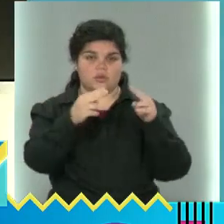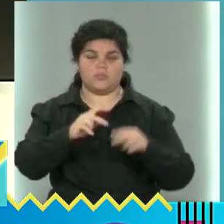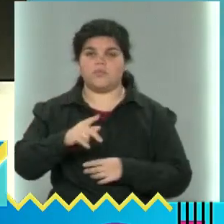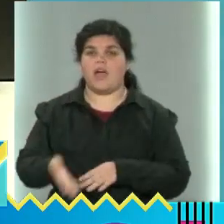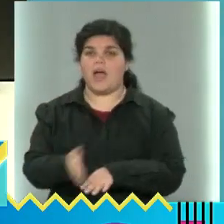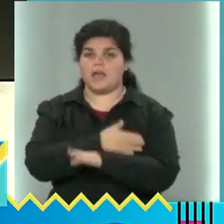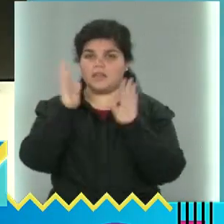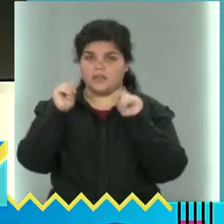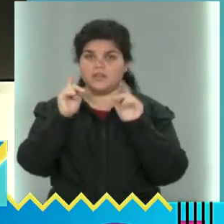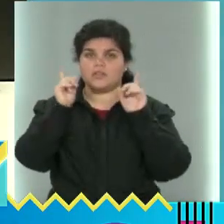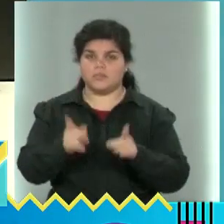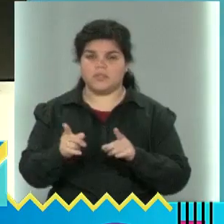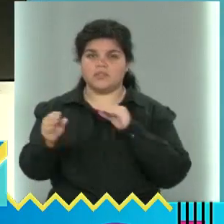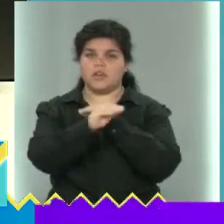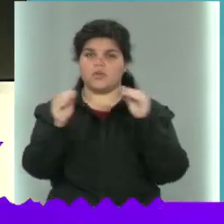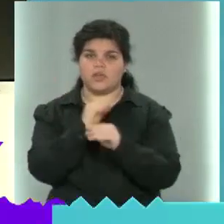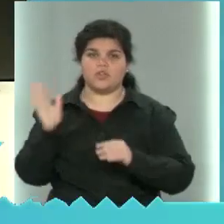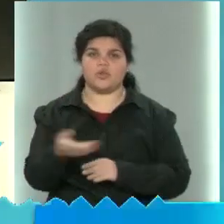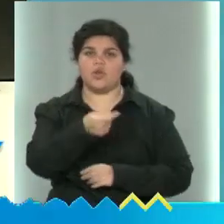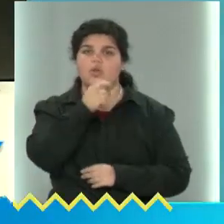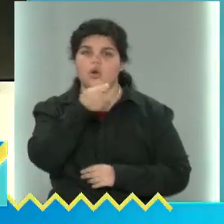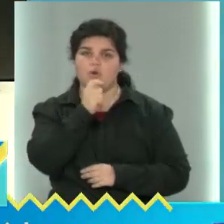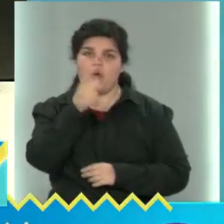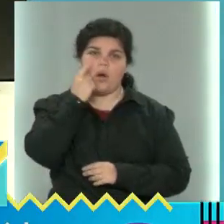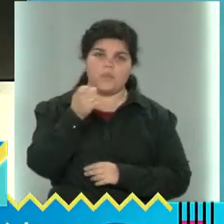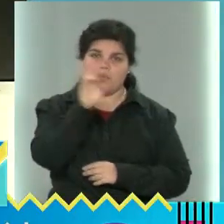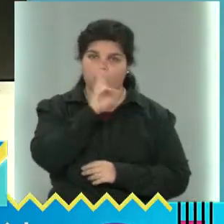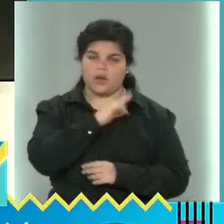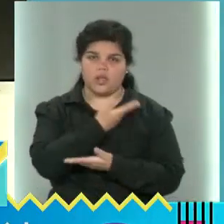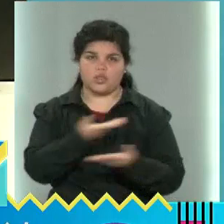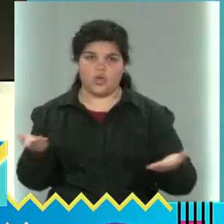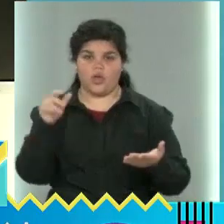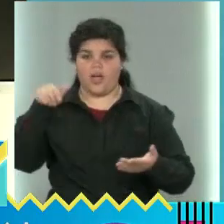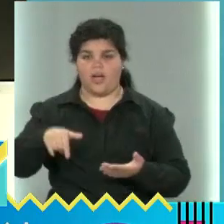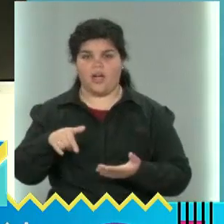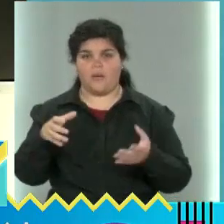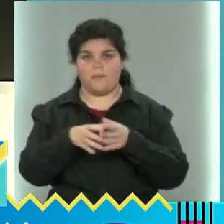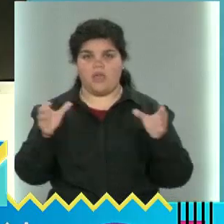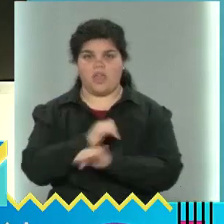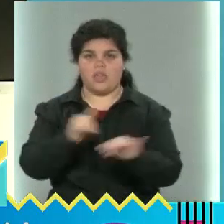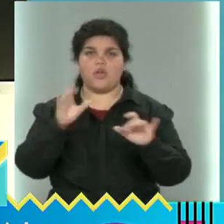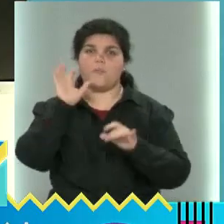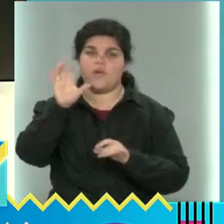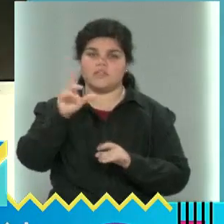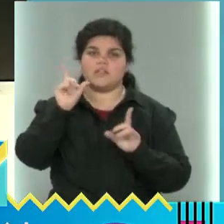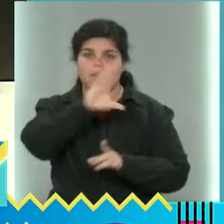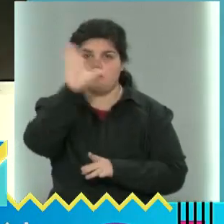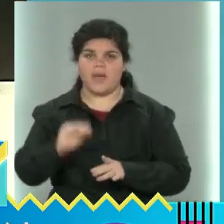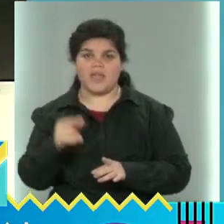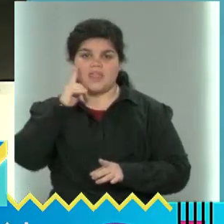antes de irnos, sí, saludar a todos los locutores y locutoras de nuestro medio, de la provincia y también del país en